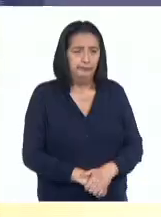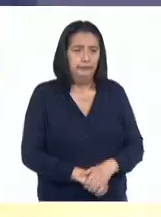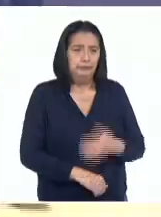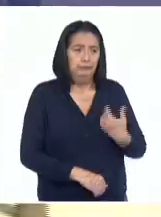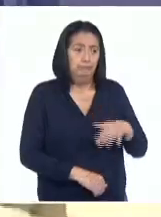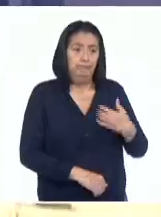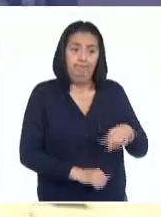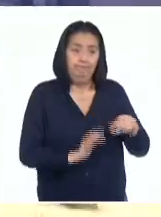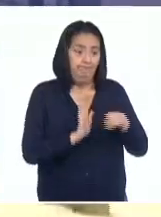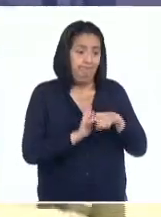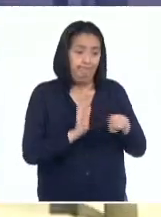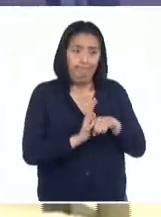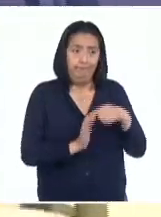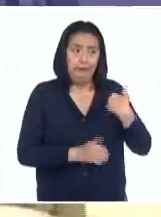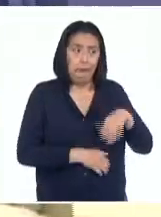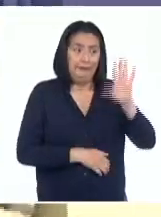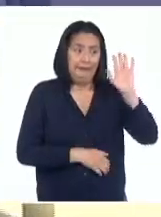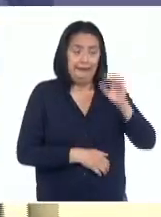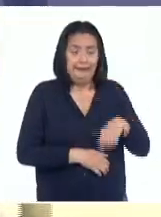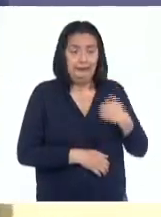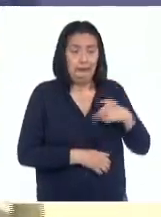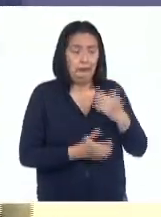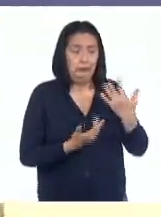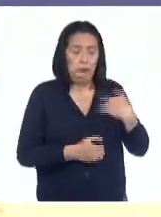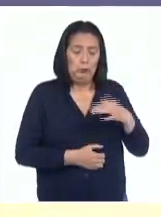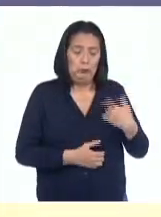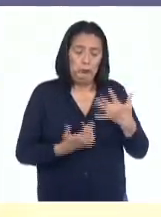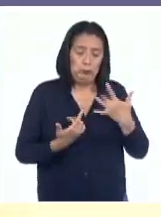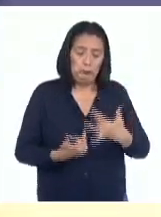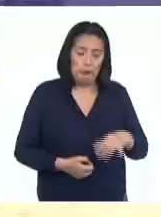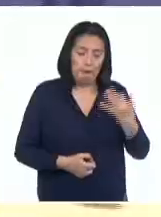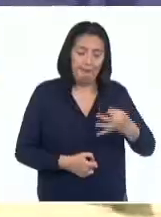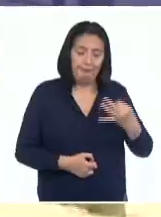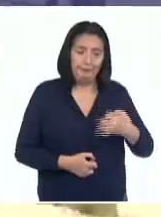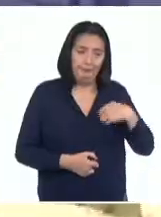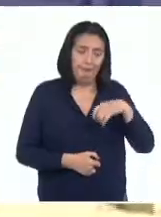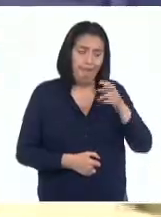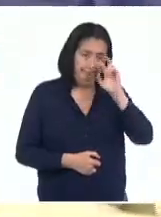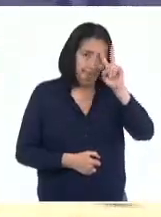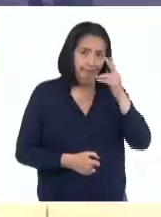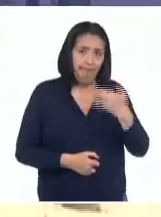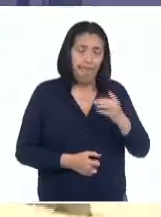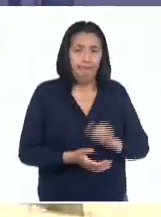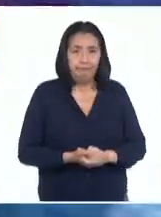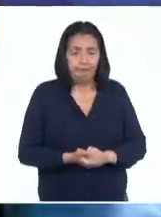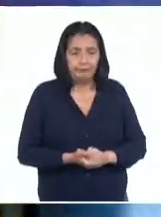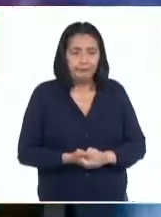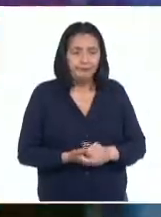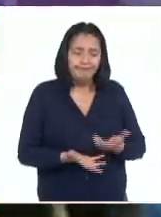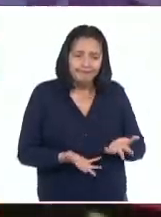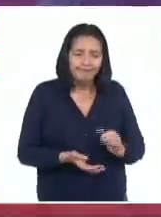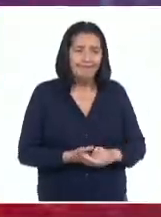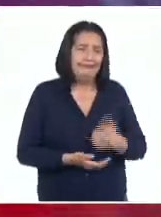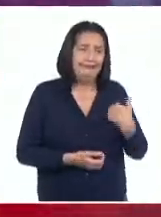es muy negativo es más de lo que esperábamos confirma una triste realidad del distrito y este y nos